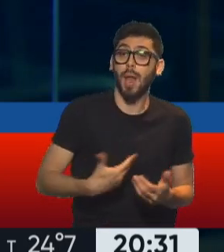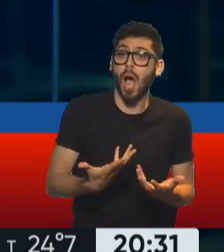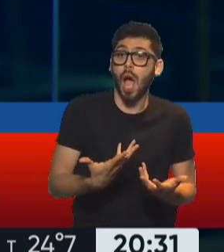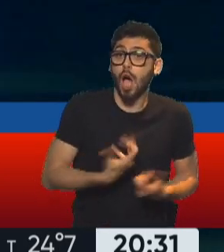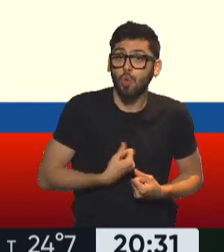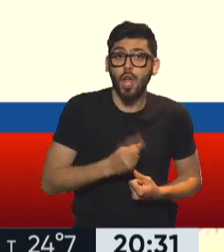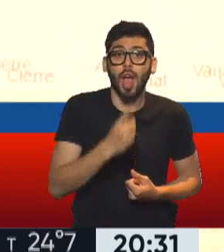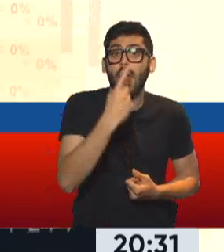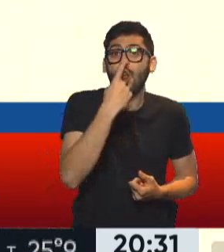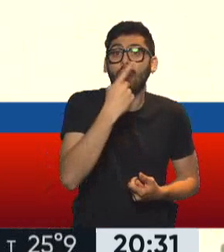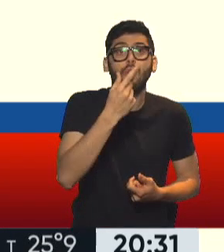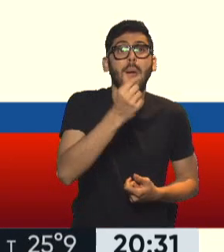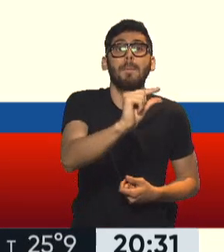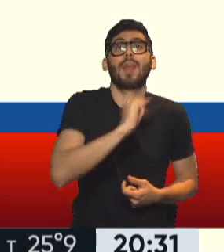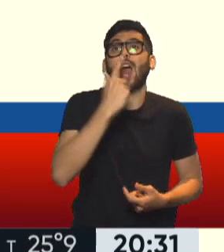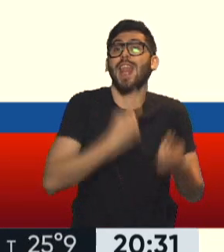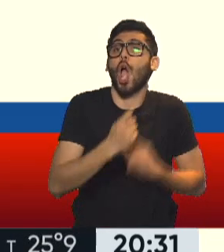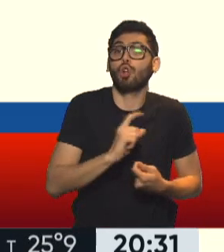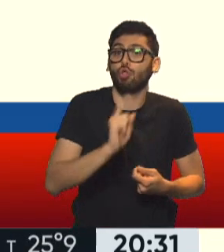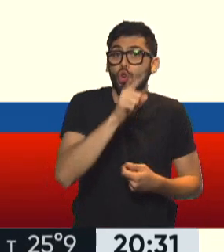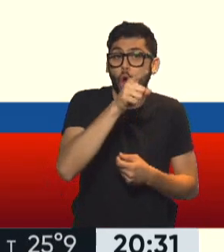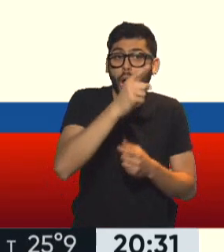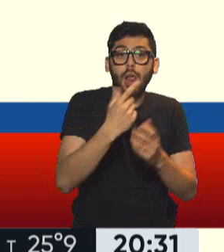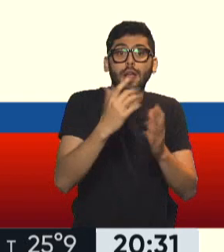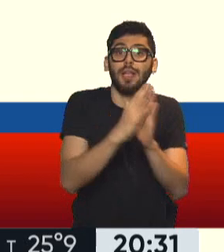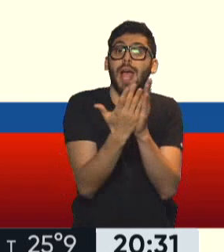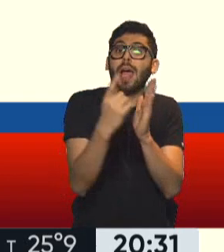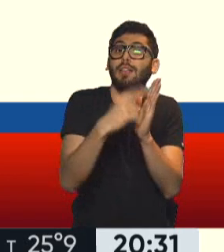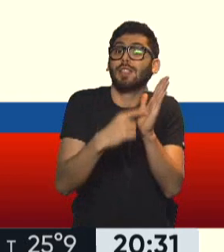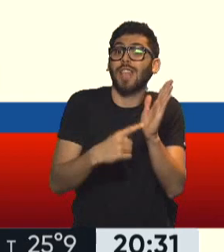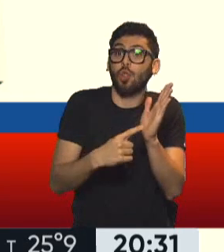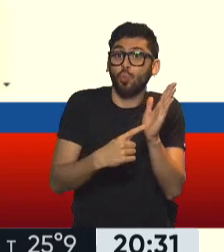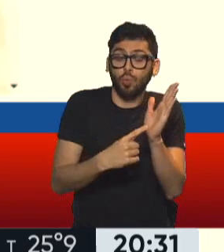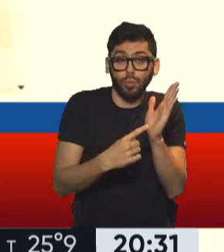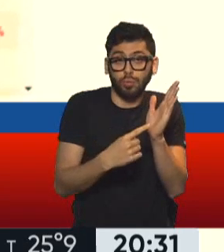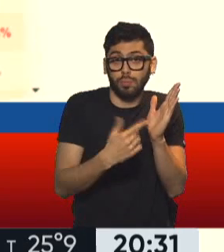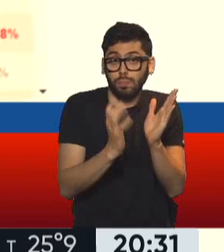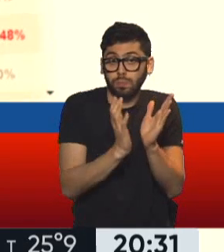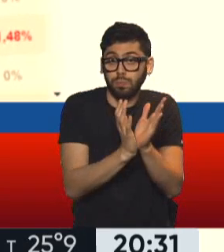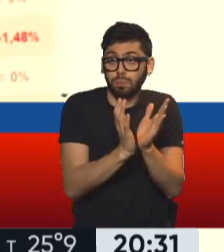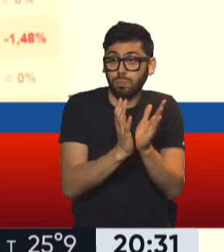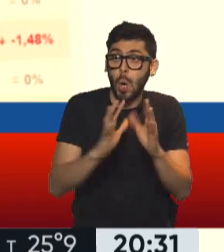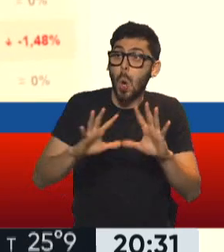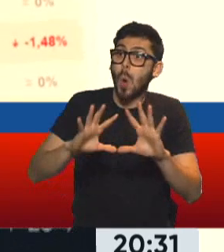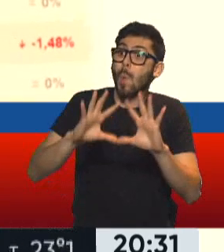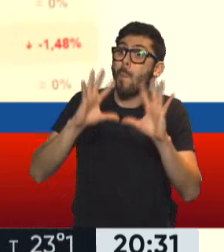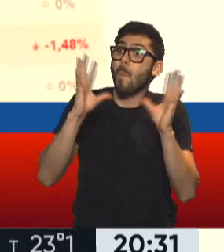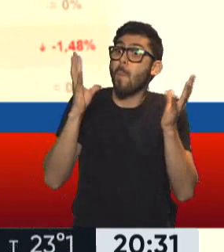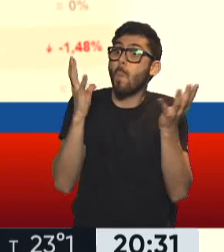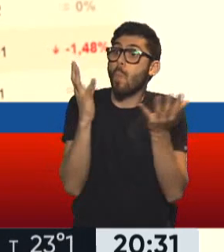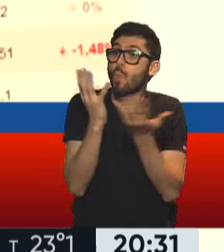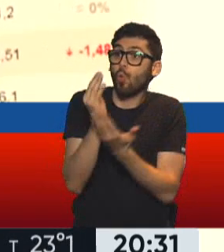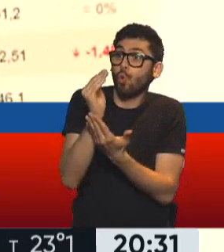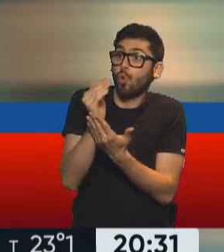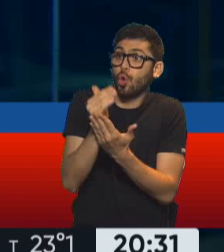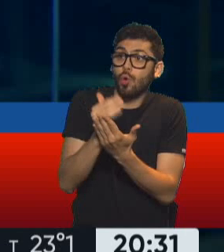negocio prestando plata. El fondo tiene un estatuto que cuesta creer que el mundo va a adaptar sus reglas a lo que pide